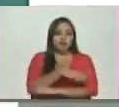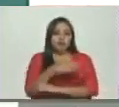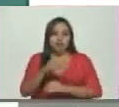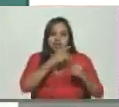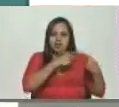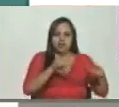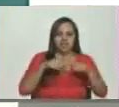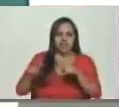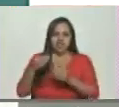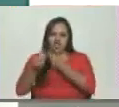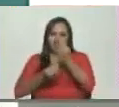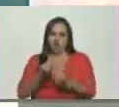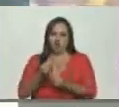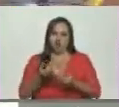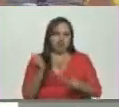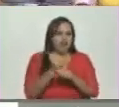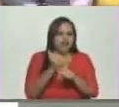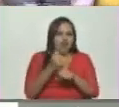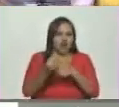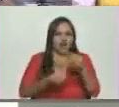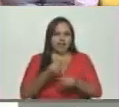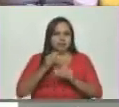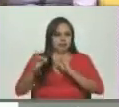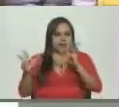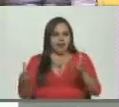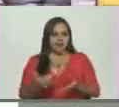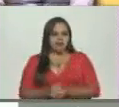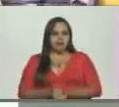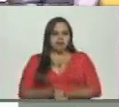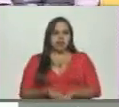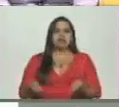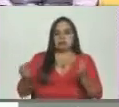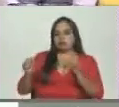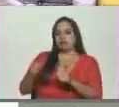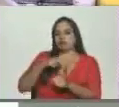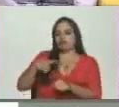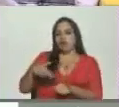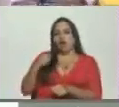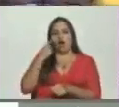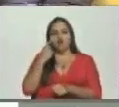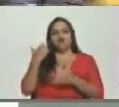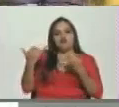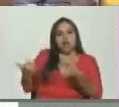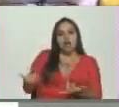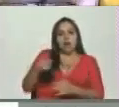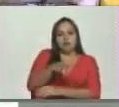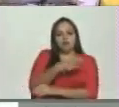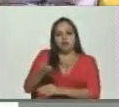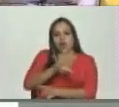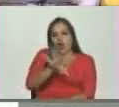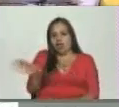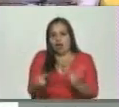de la pandemia. Sí, bueno, ya nos acostumbramos a eso, los músicos nos adaptamos,